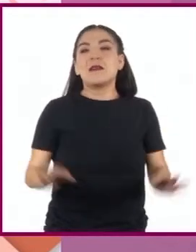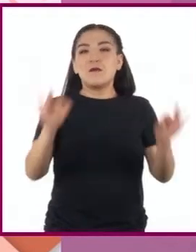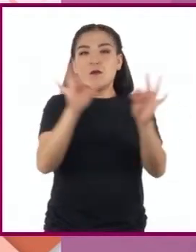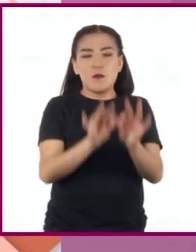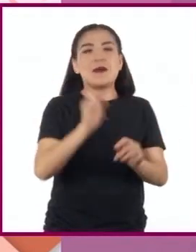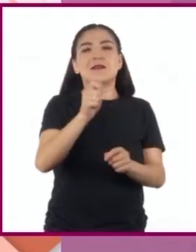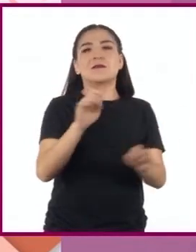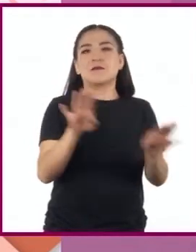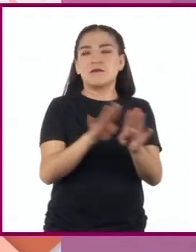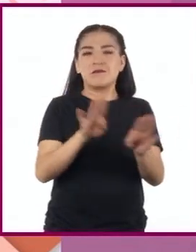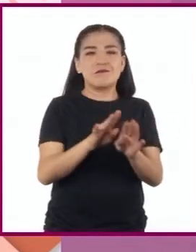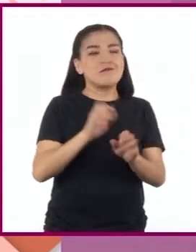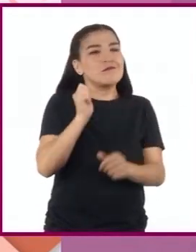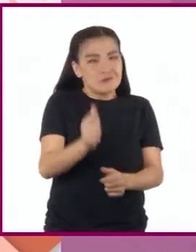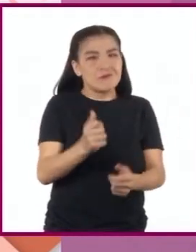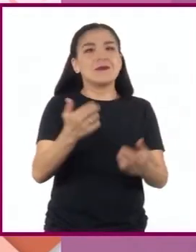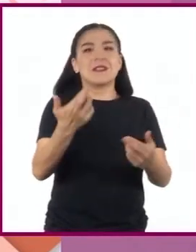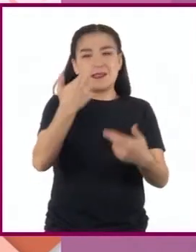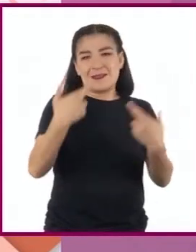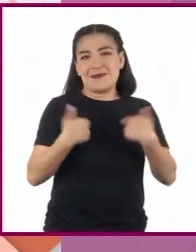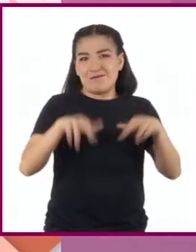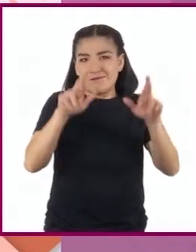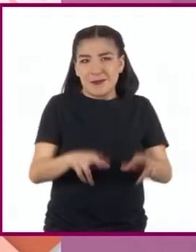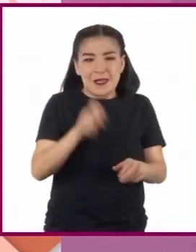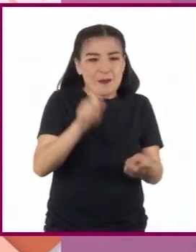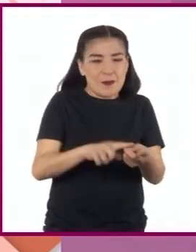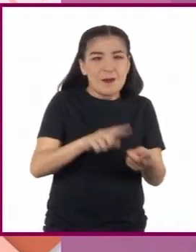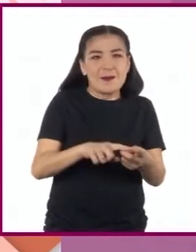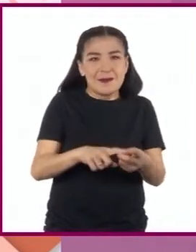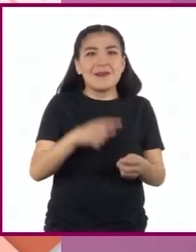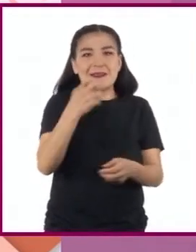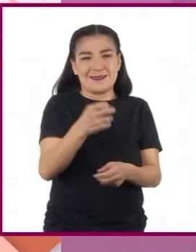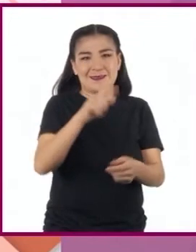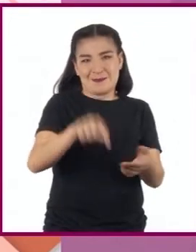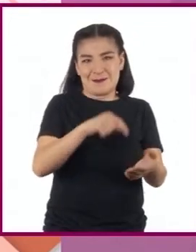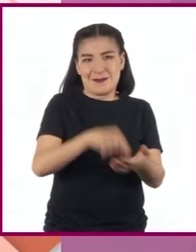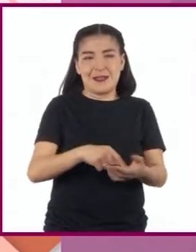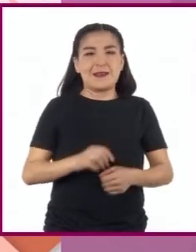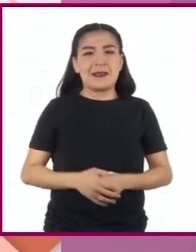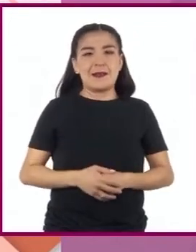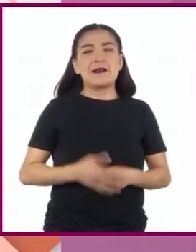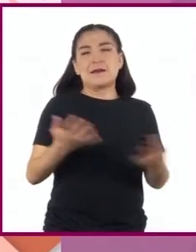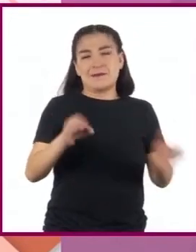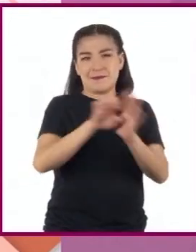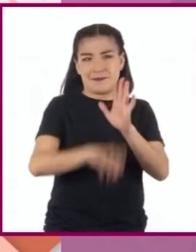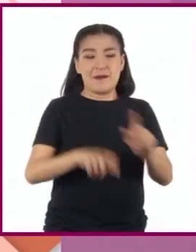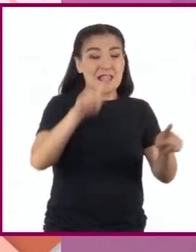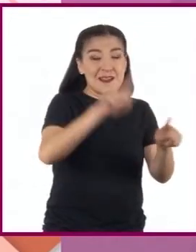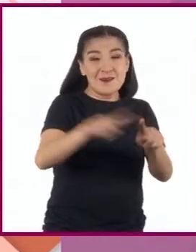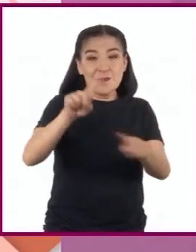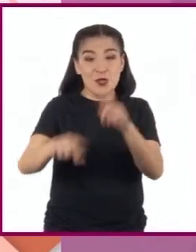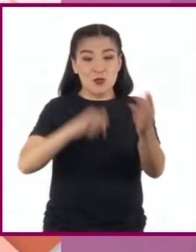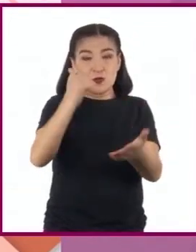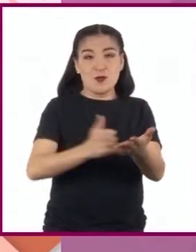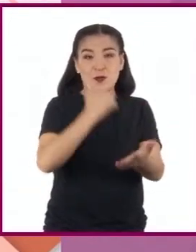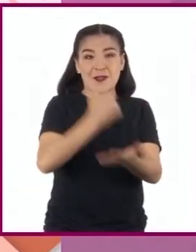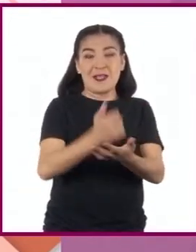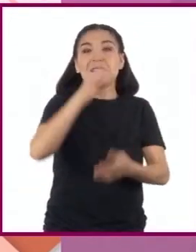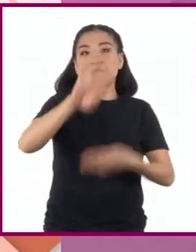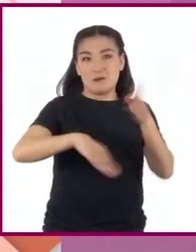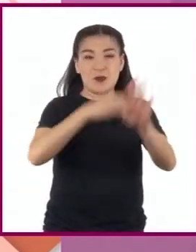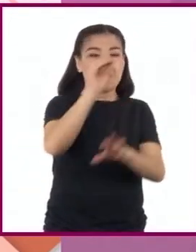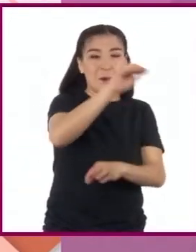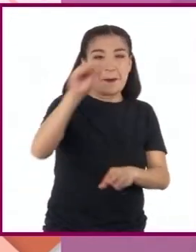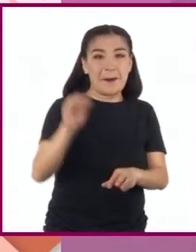o significativo por el lugar donde se produce. Por ejemplo, en varias ciudades del continente, un